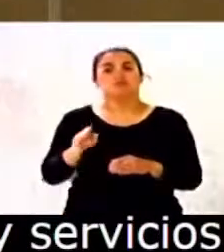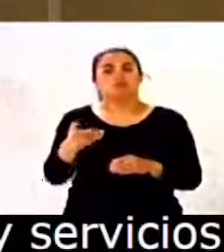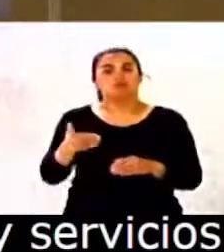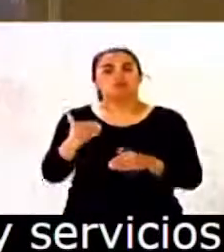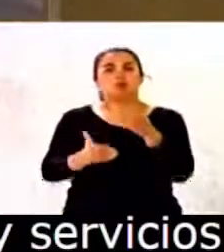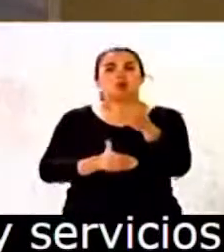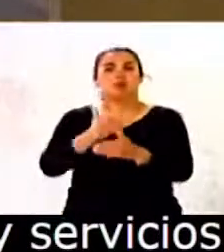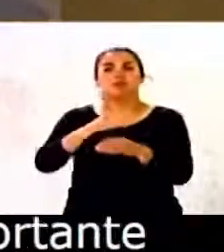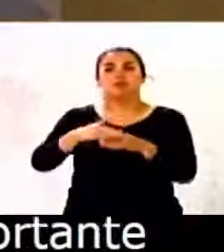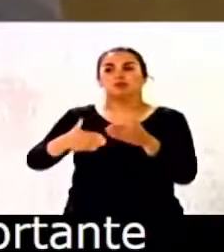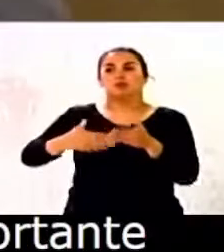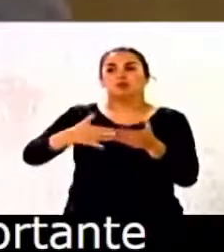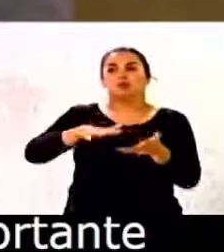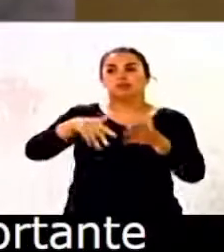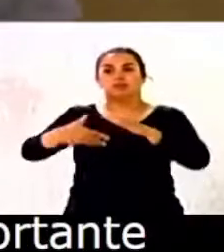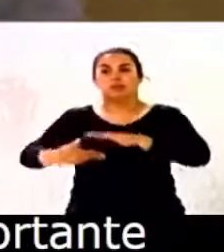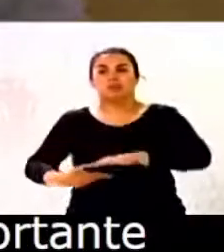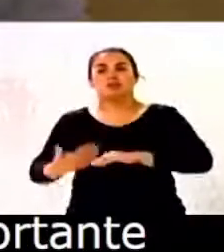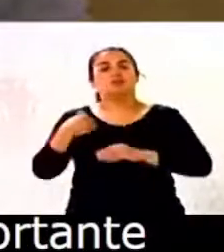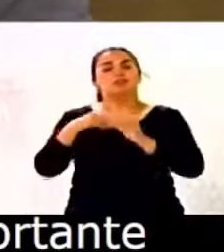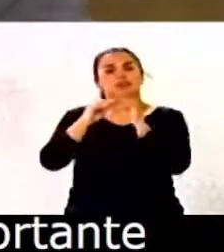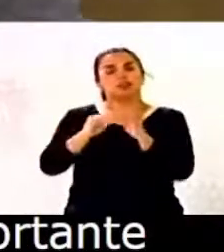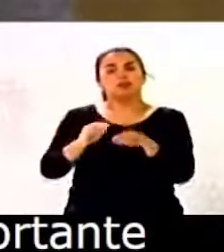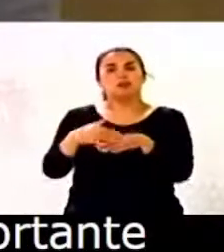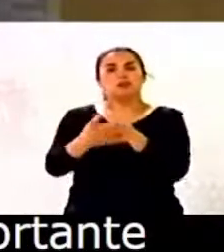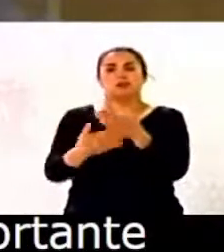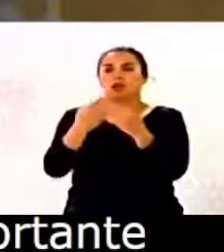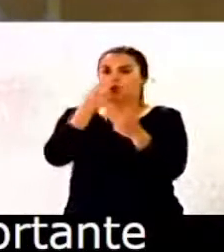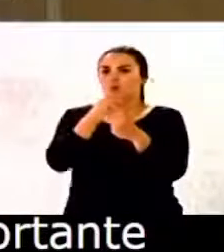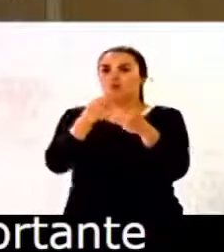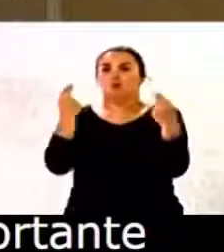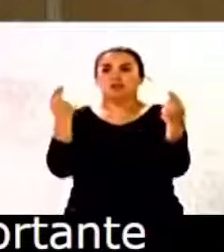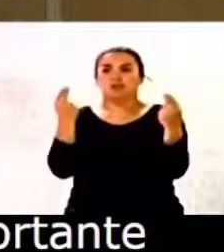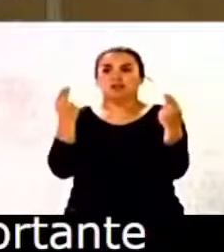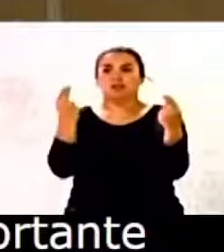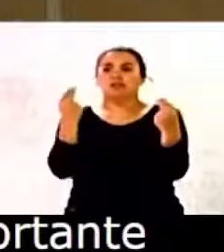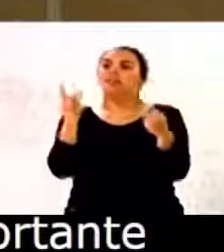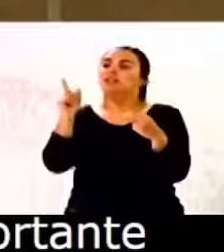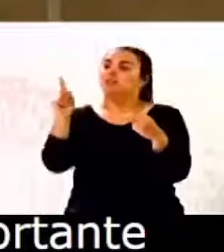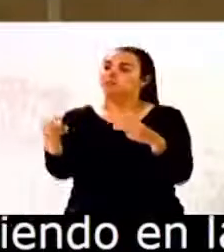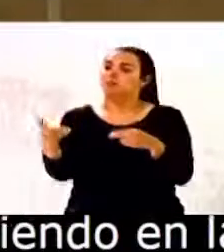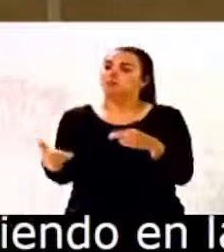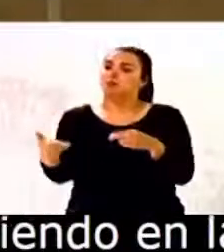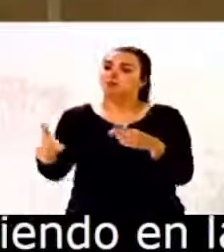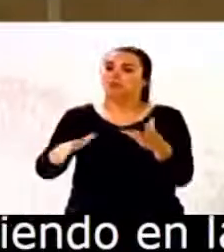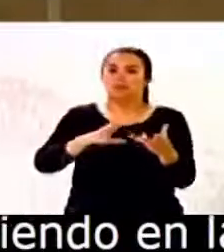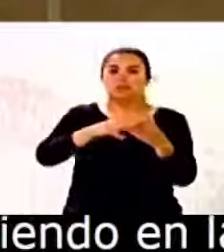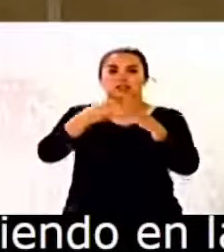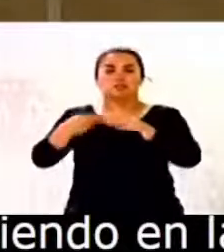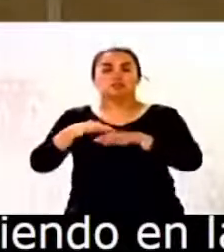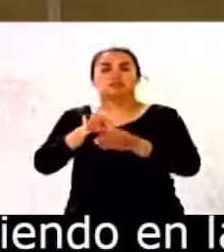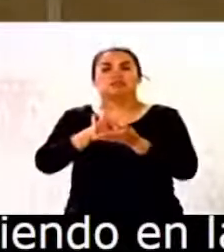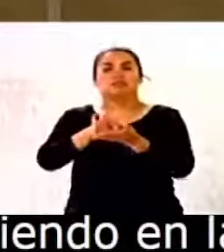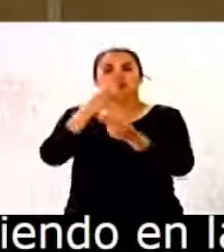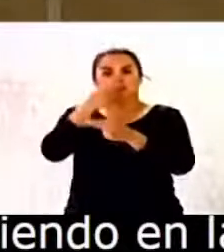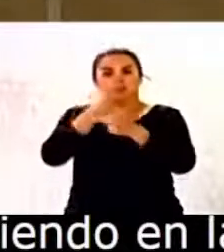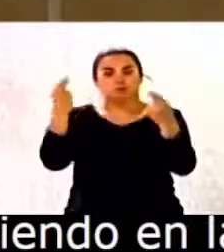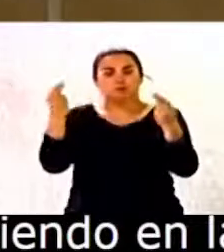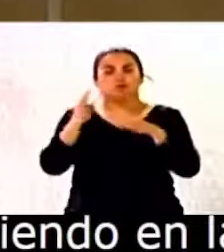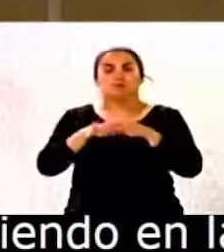de modernización que se está produciendo en la administración pública y la imprescindible adaptación de los servicios públicos a las